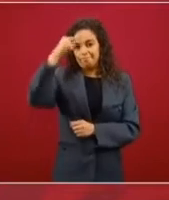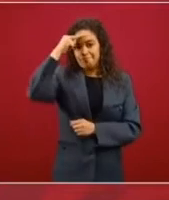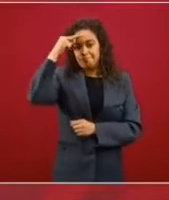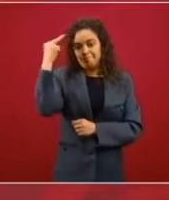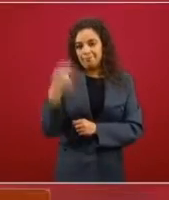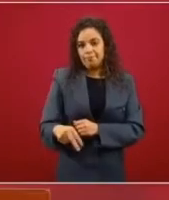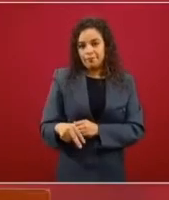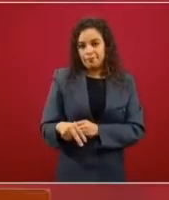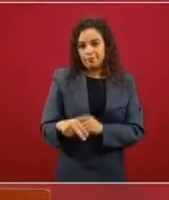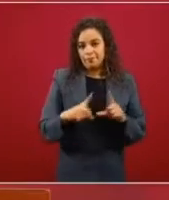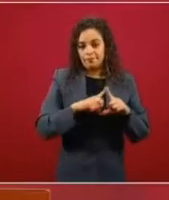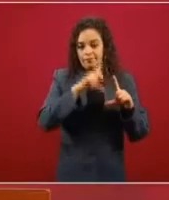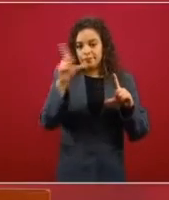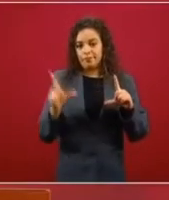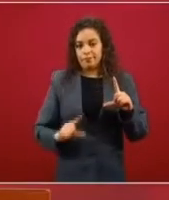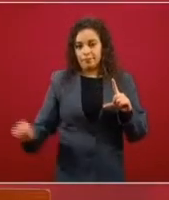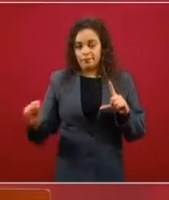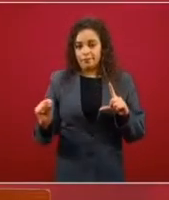Si estoy aquí